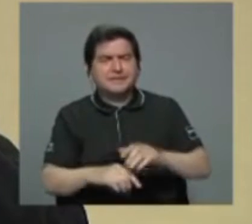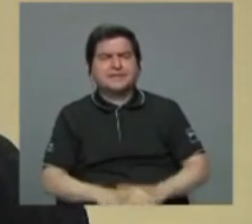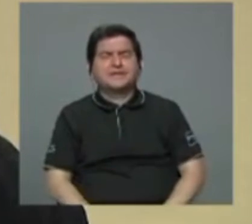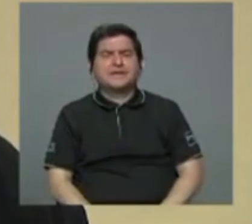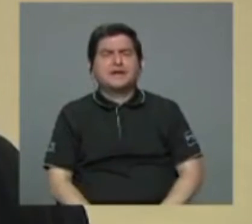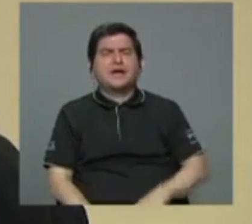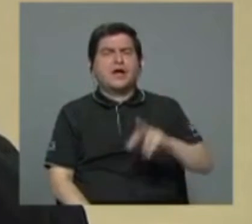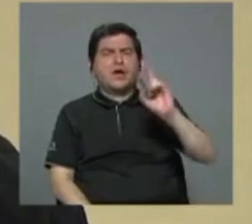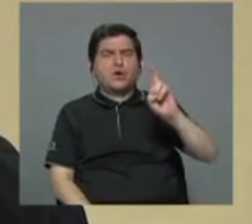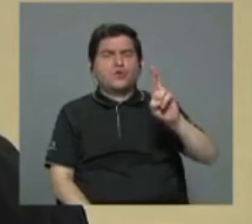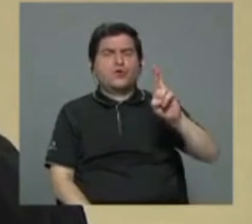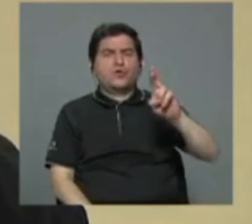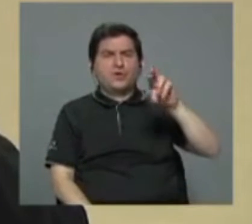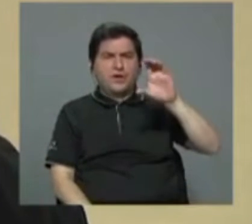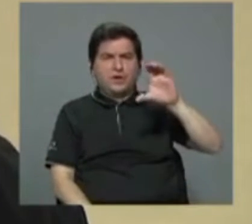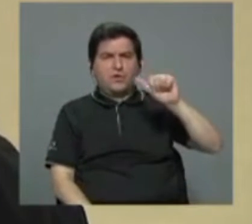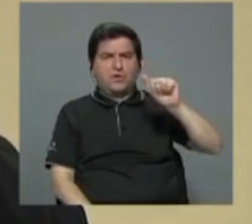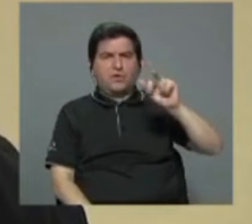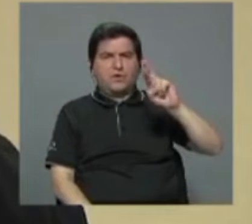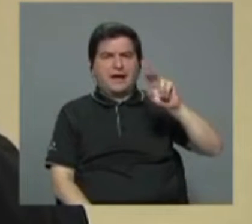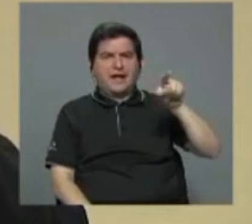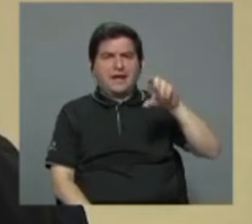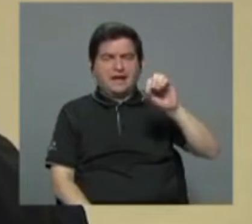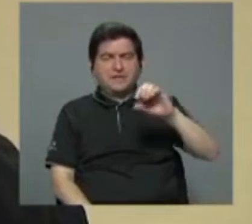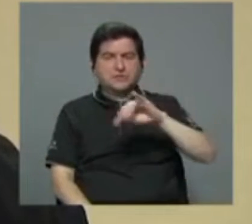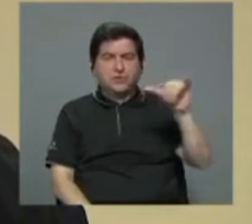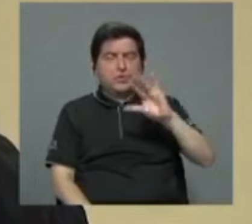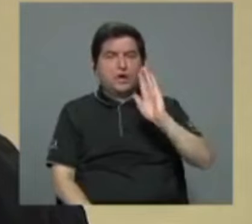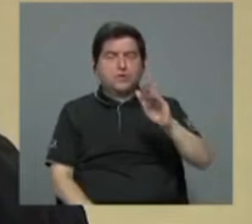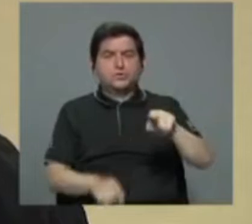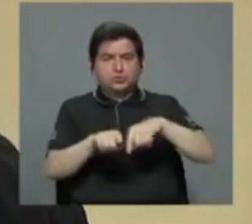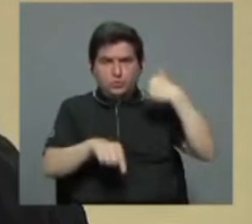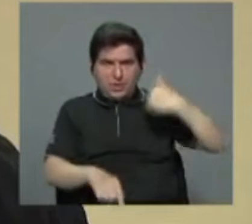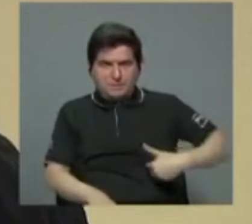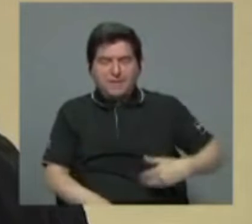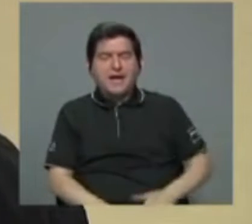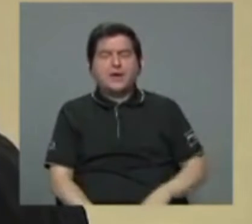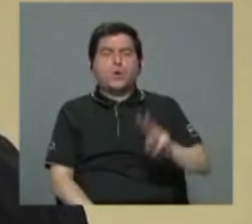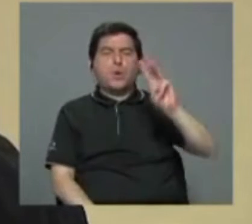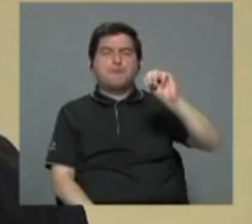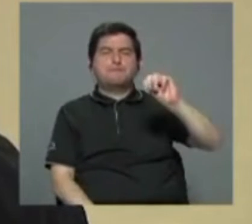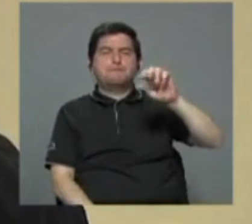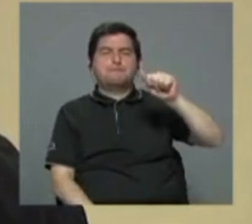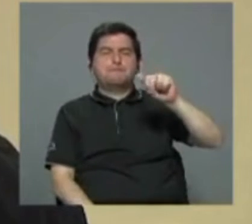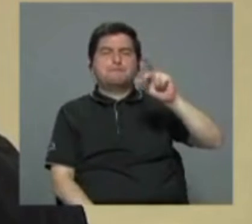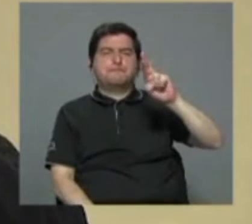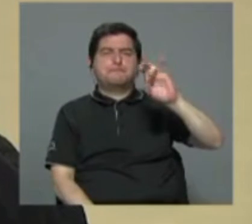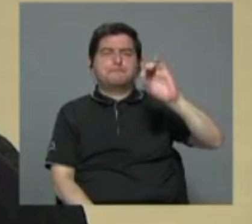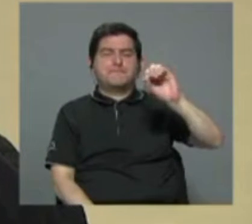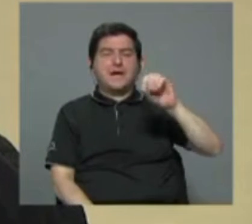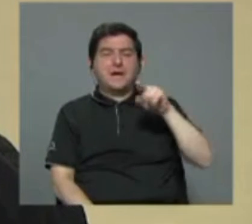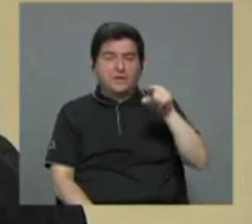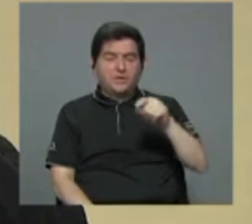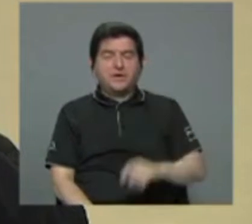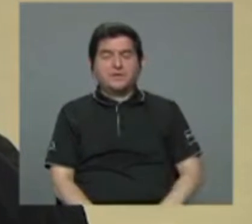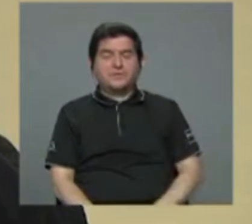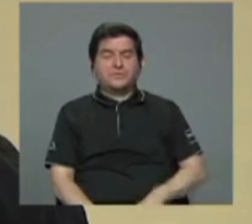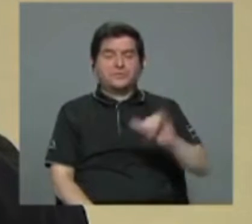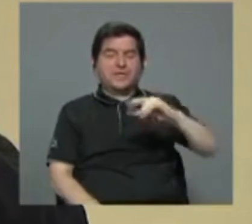don Rodrigo, al igual que su hermano don Mario, fueron